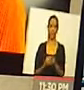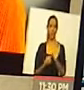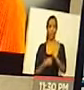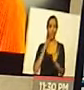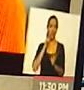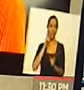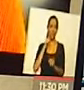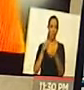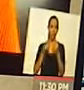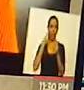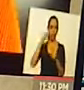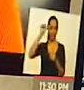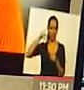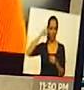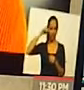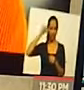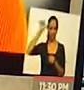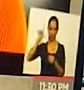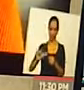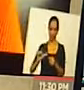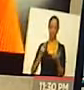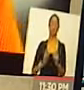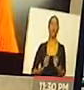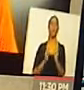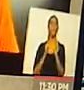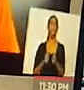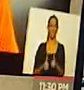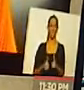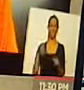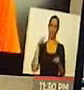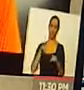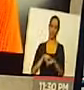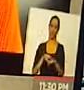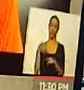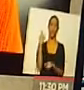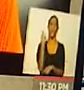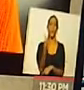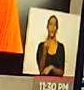ver en este video. Y todo esto arranca el atentado con